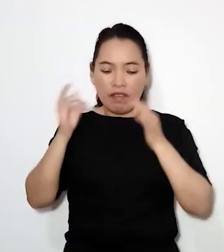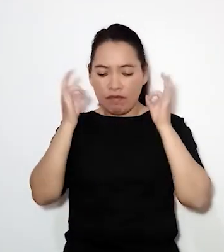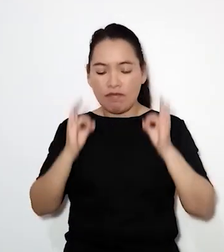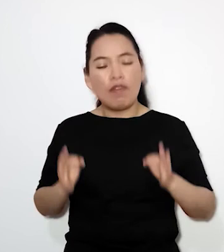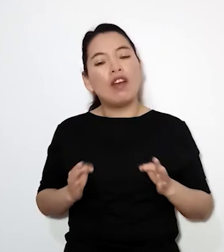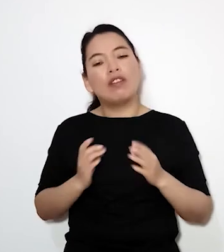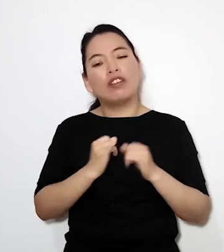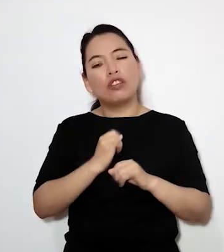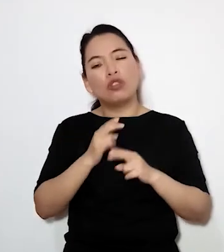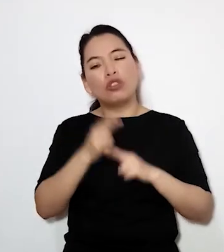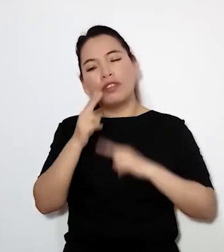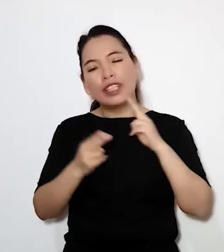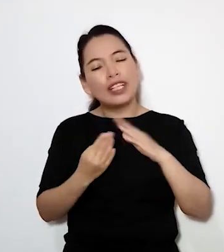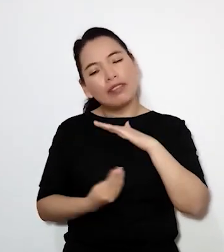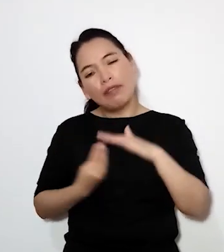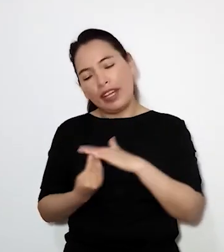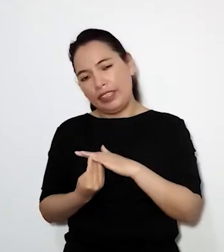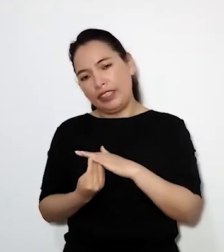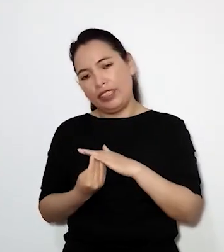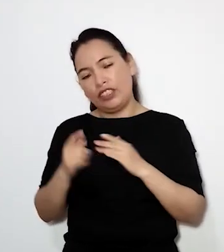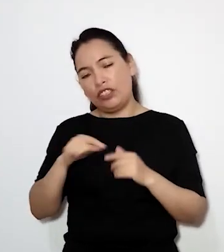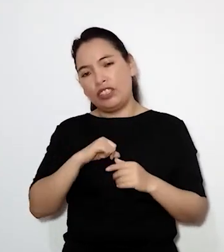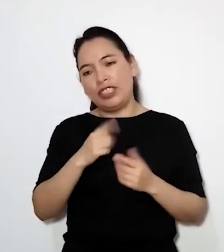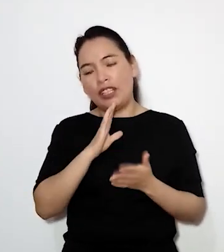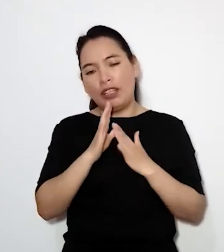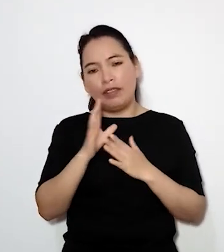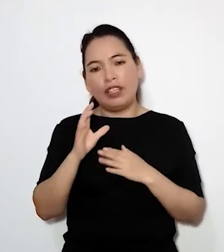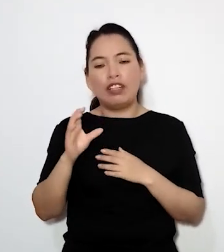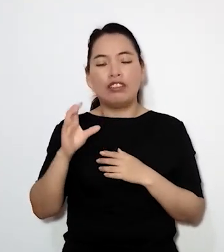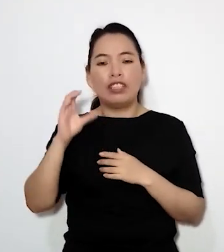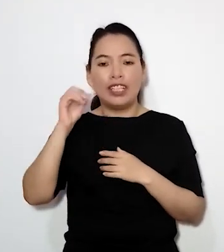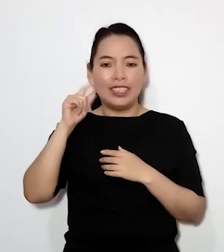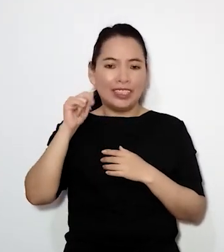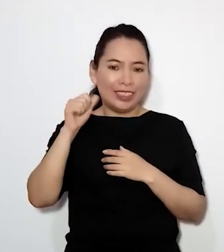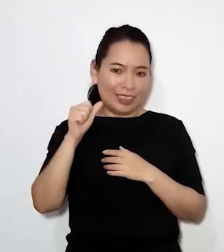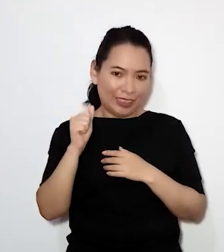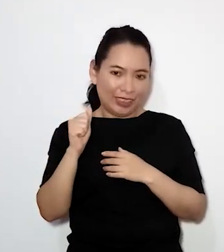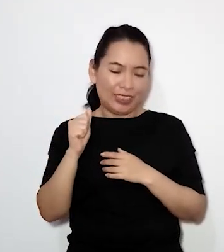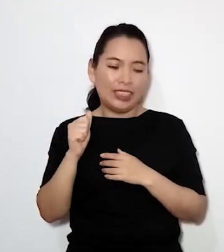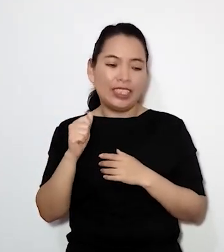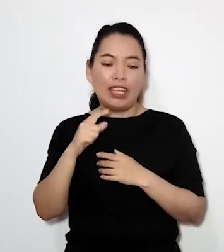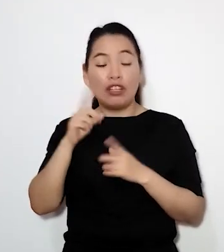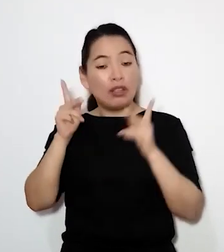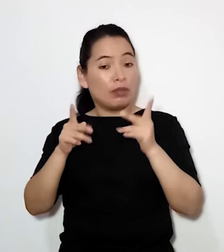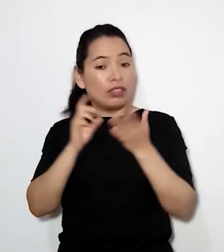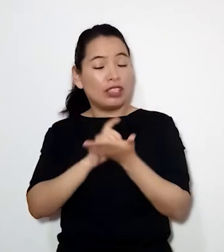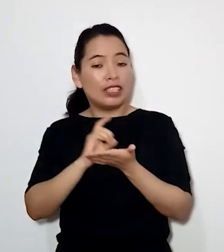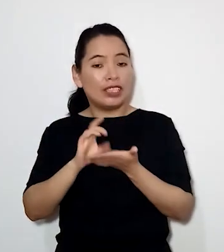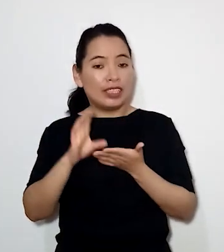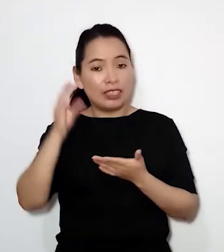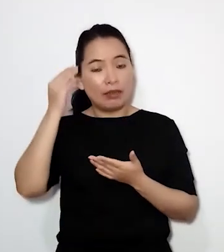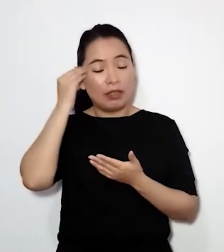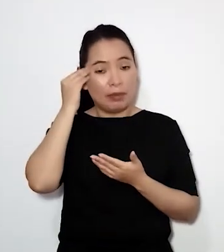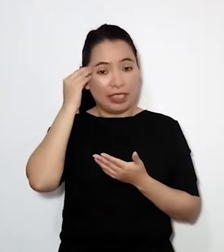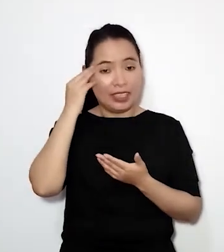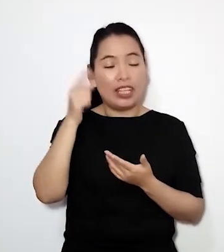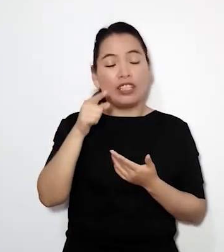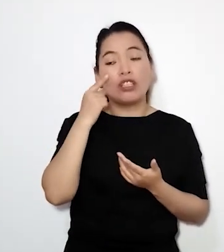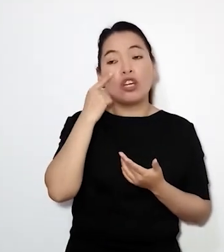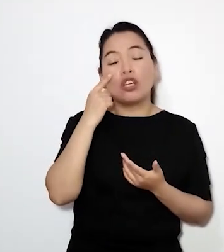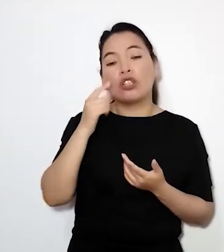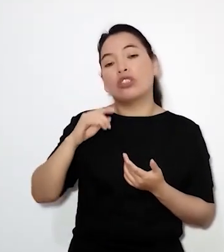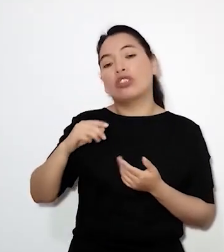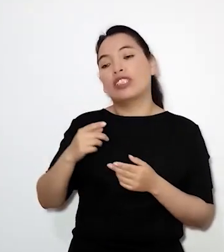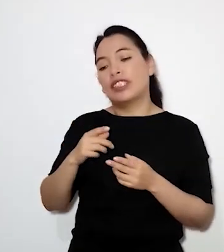citar a una persona con discapacidad intelectual, esto lo comentaba un compañero mío que ustedes conocen, Javier Tamarit, en una reunión que tuvieron